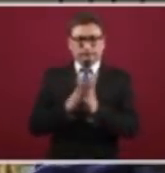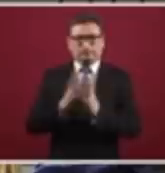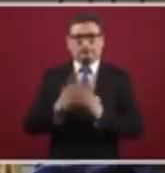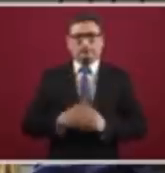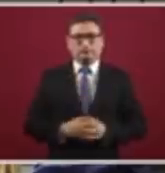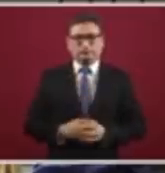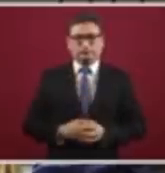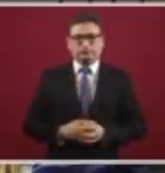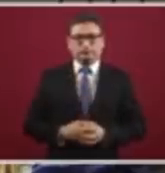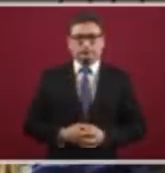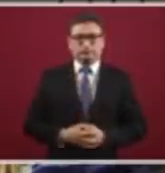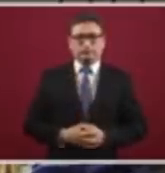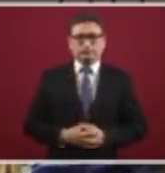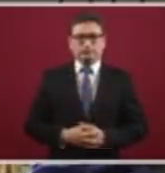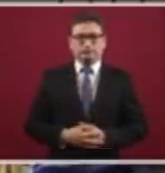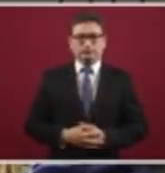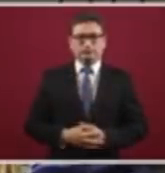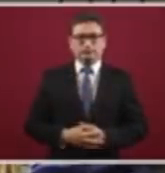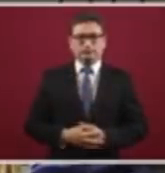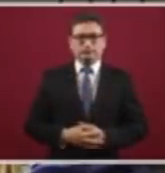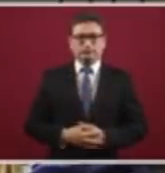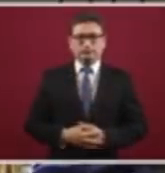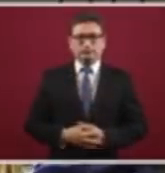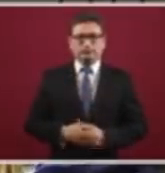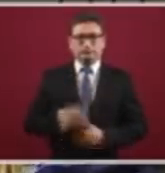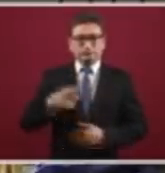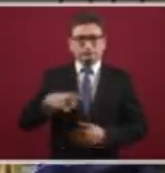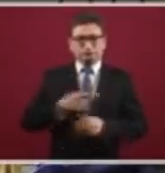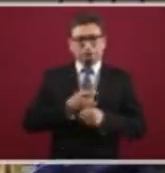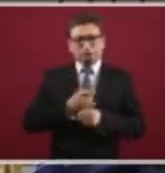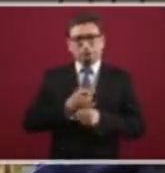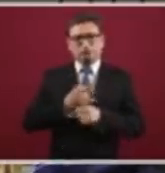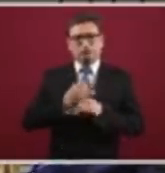presentando e información